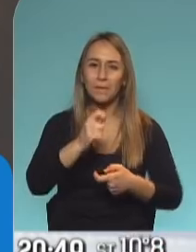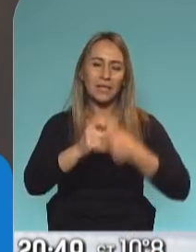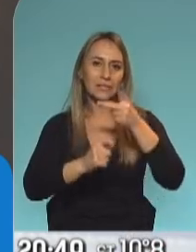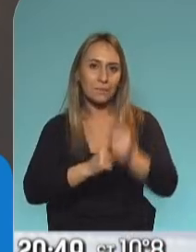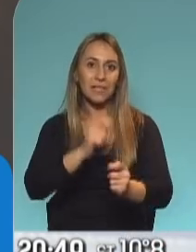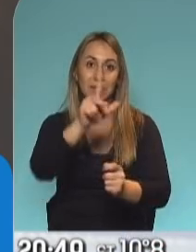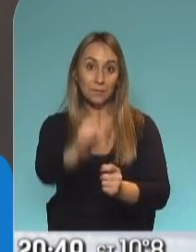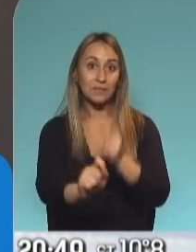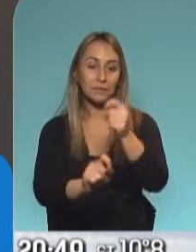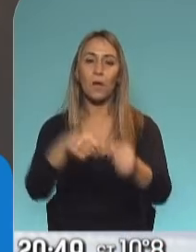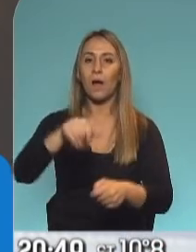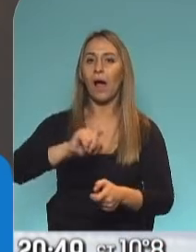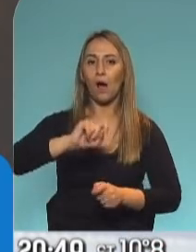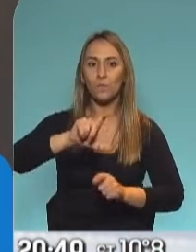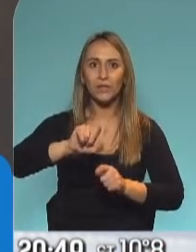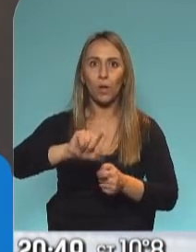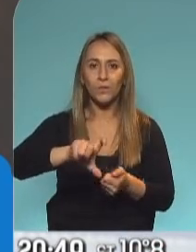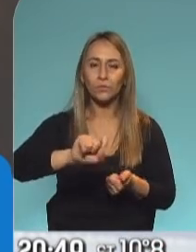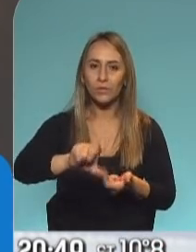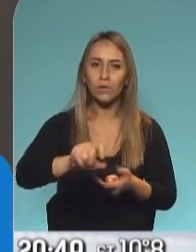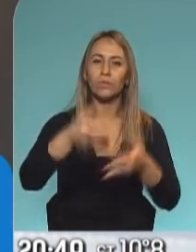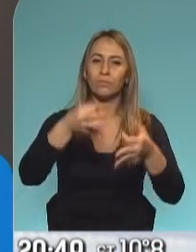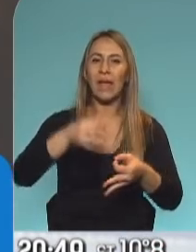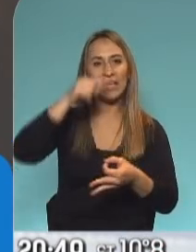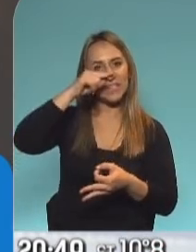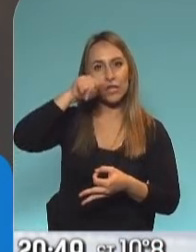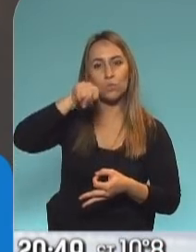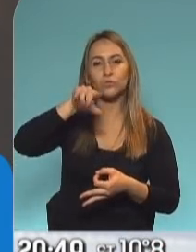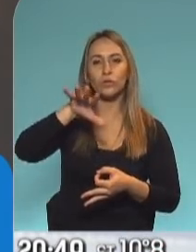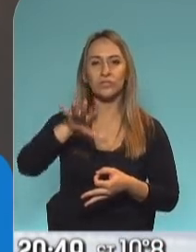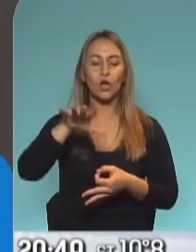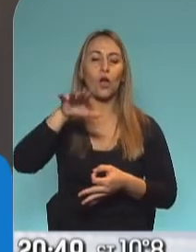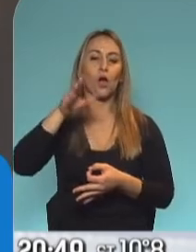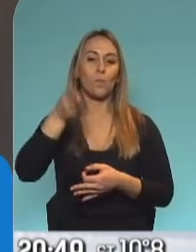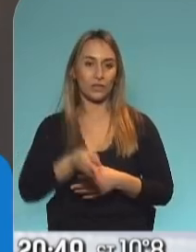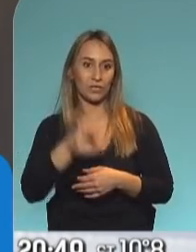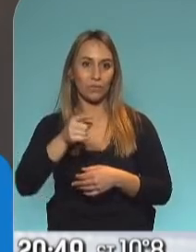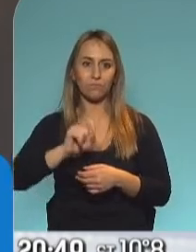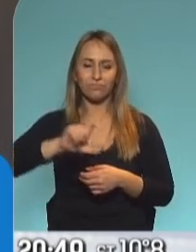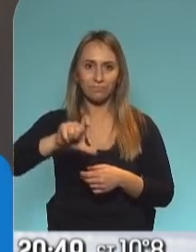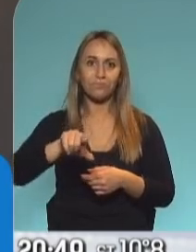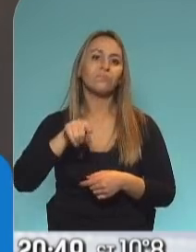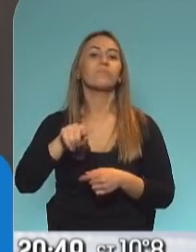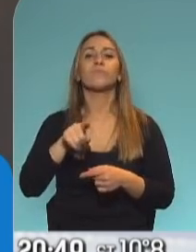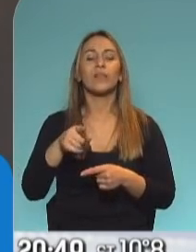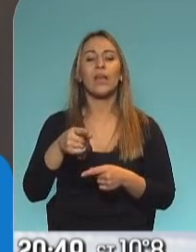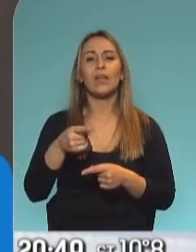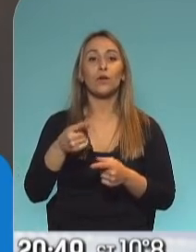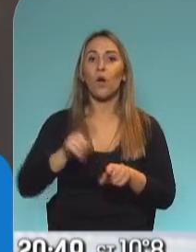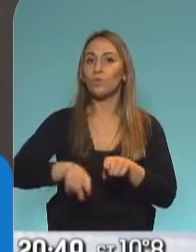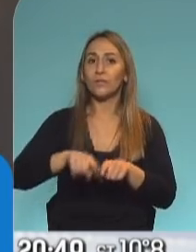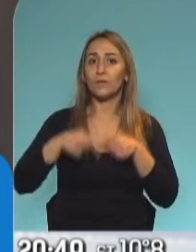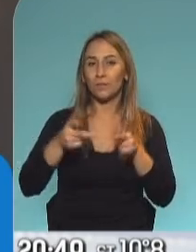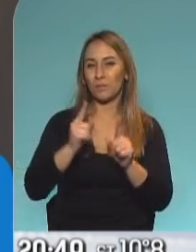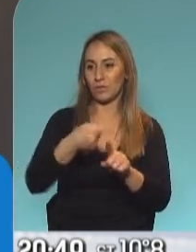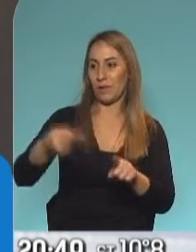pensionados y a las pensionadas. Este aumento va a ser de 7.5 puntos. Es un aumento que permite, como digo siempre y como contaba la semana